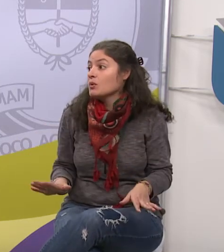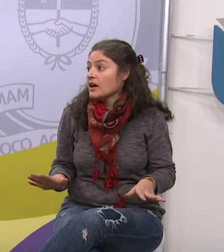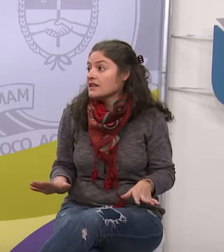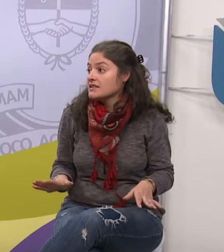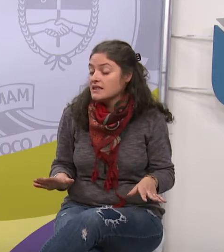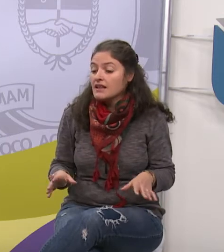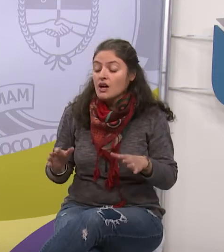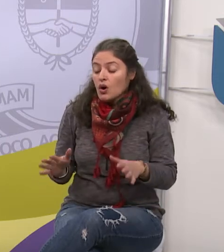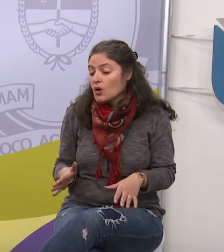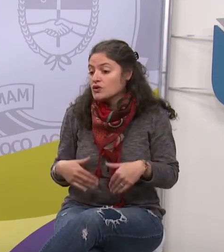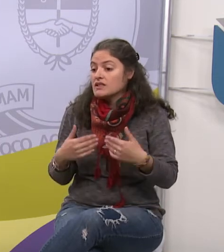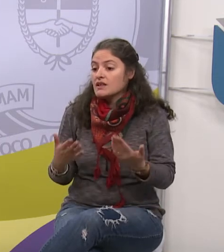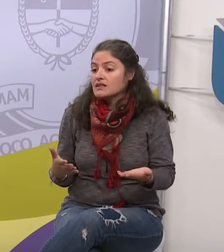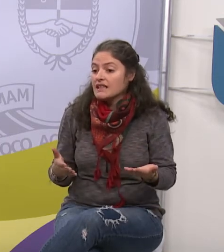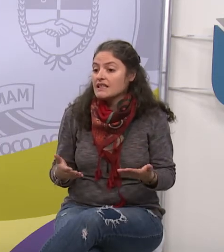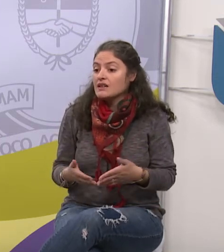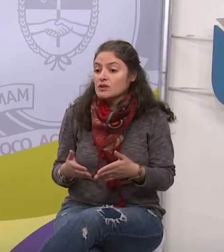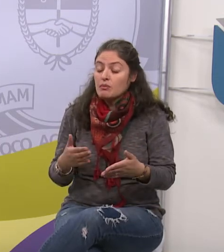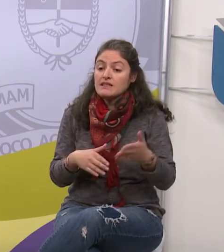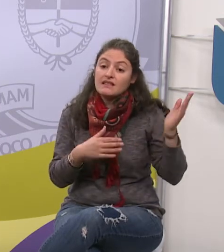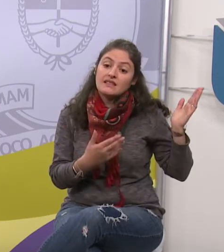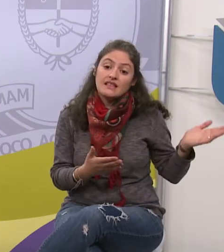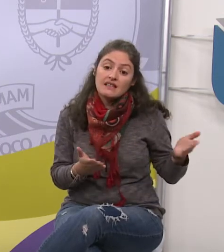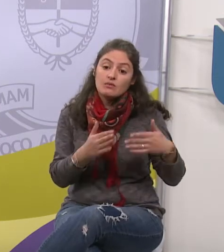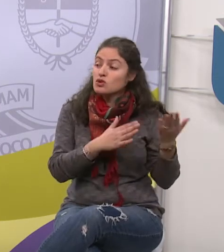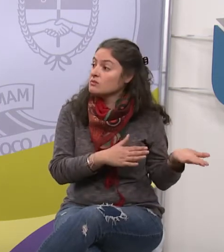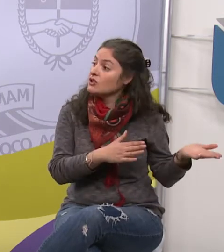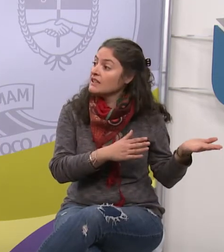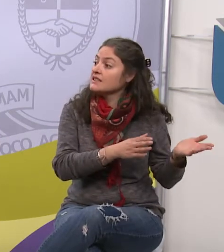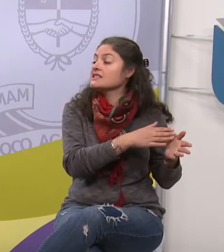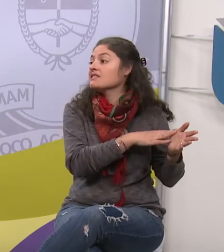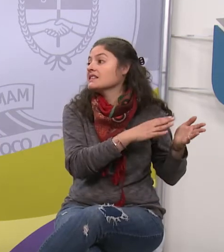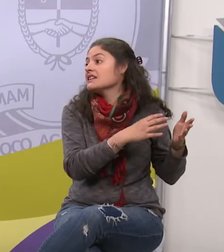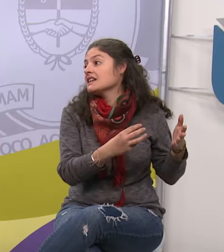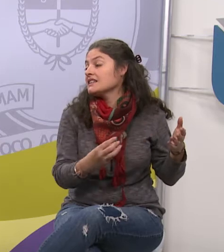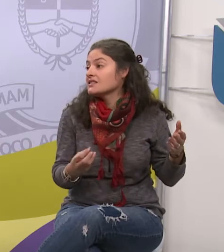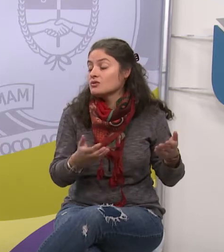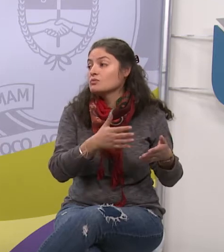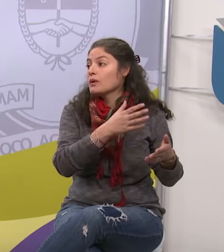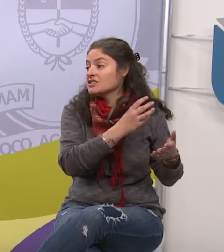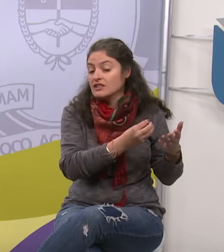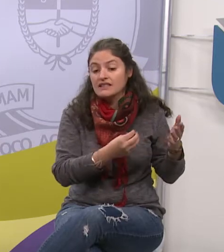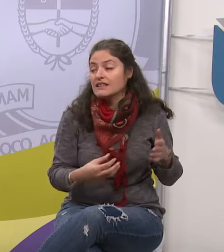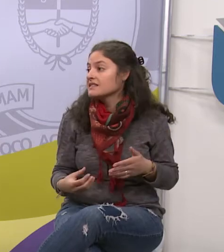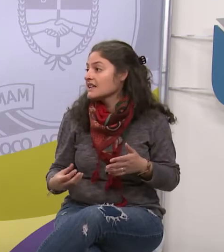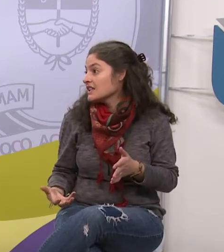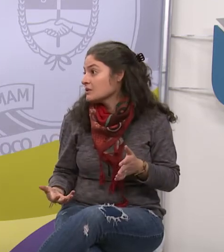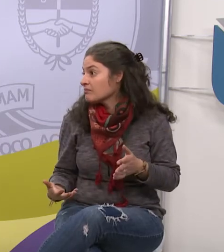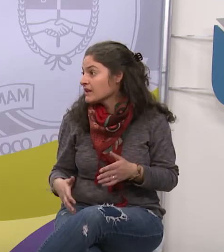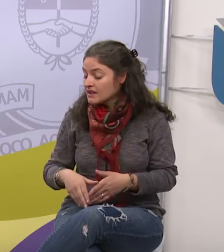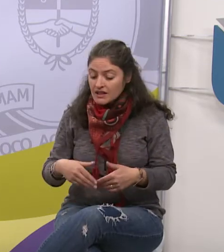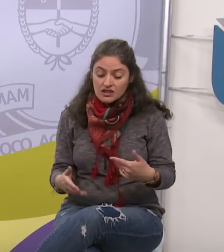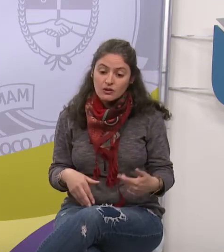de poca densidad, o si es en realidad una especie que estaba mucho mejor antes y que viene de su población está en